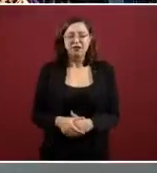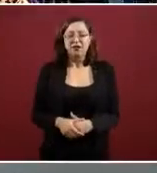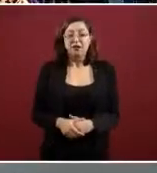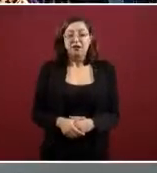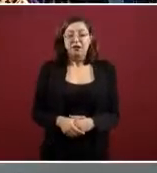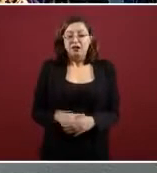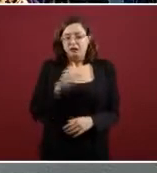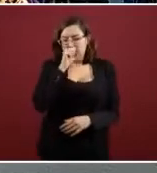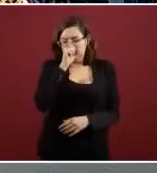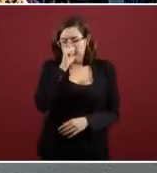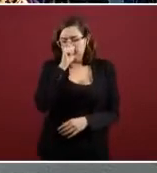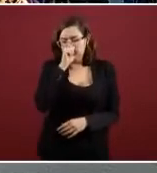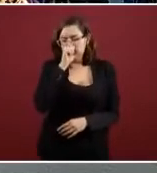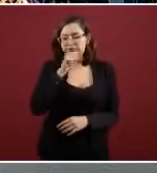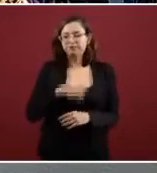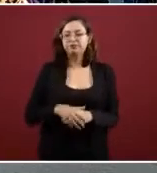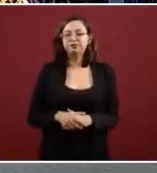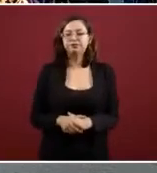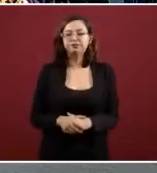Eso suele pasar.